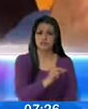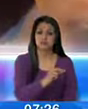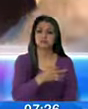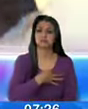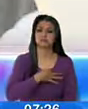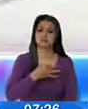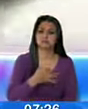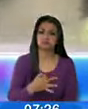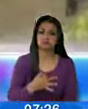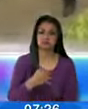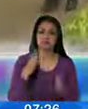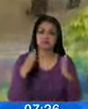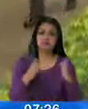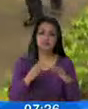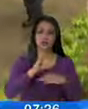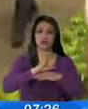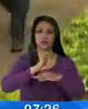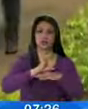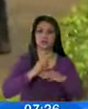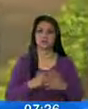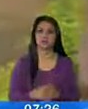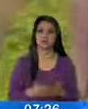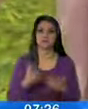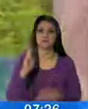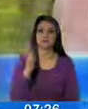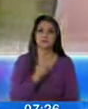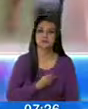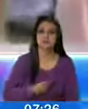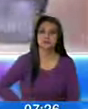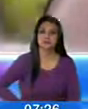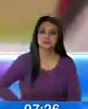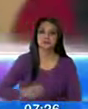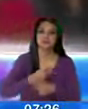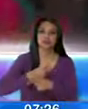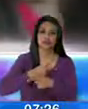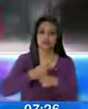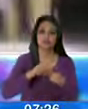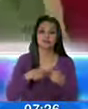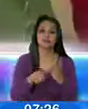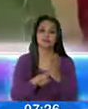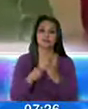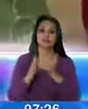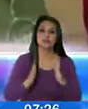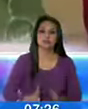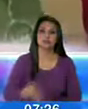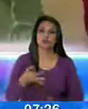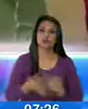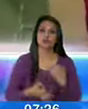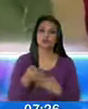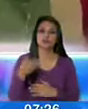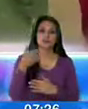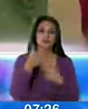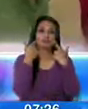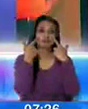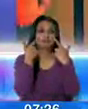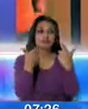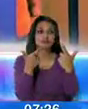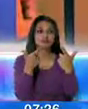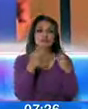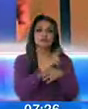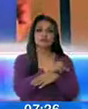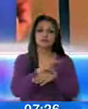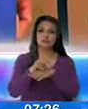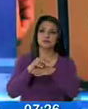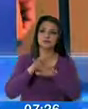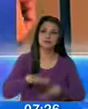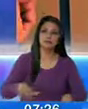al país. Luego llegaron la vicepresidenta del CNE y la ministra de Justicia para supervisar el evento. Estos